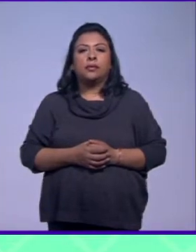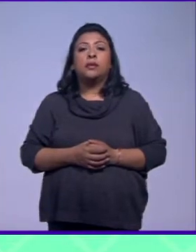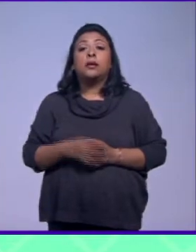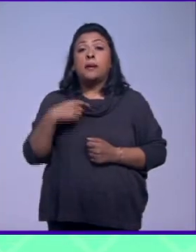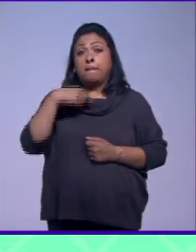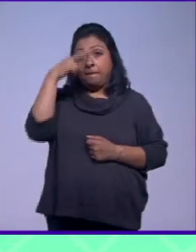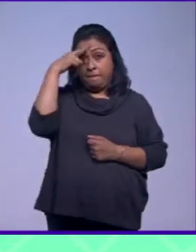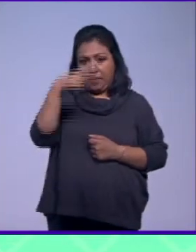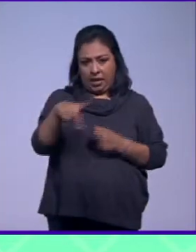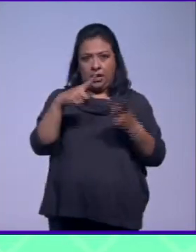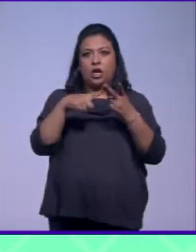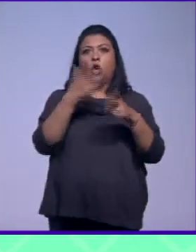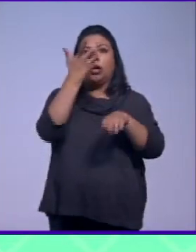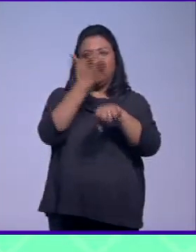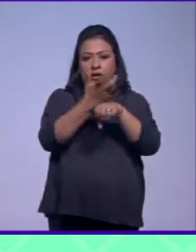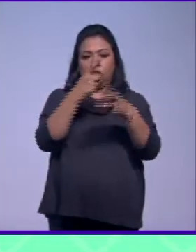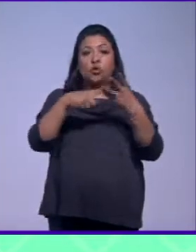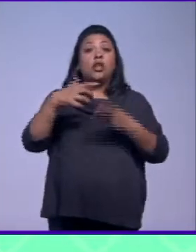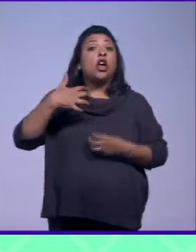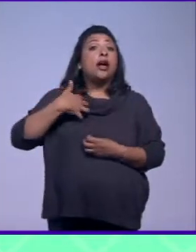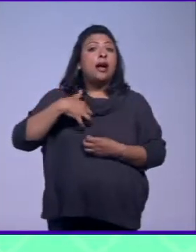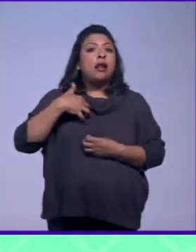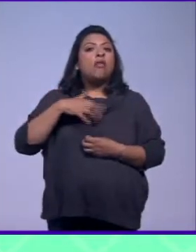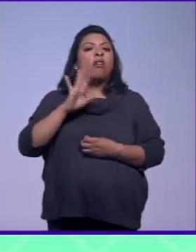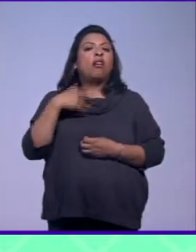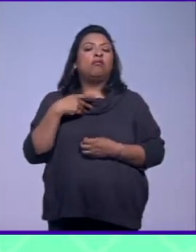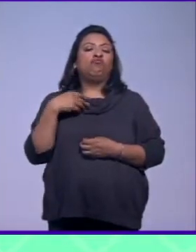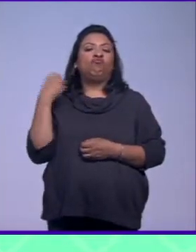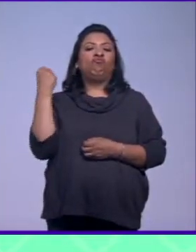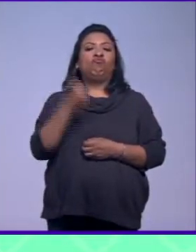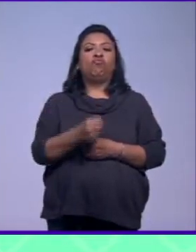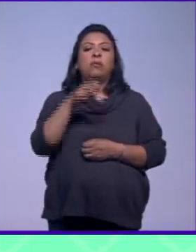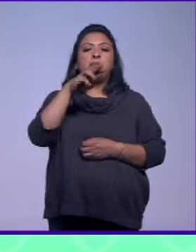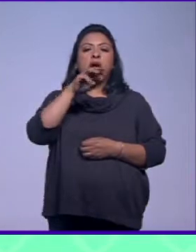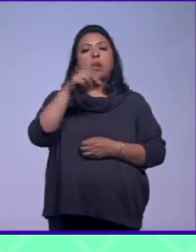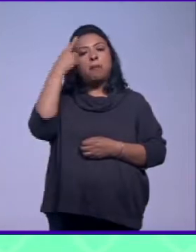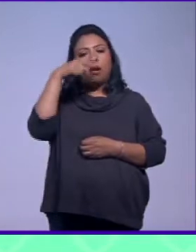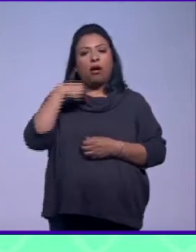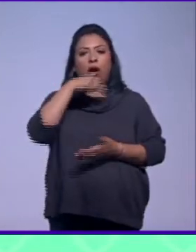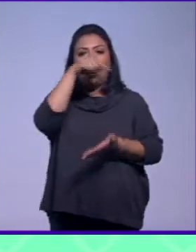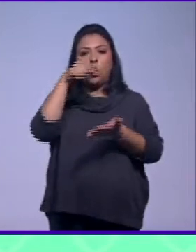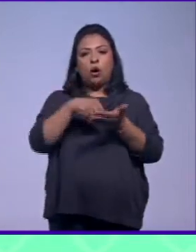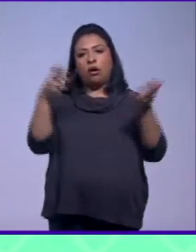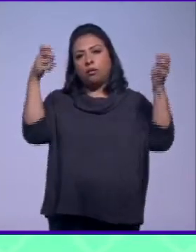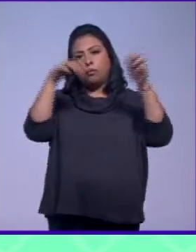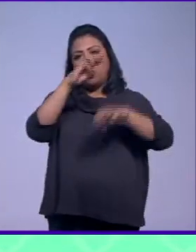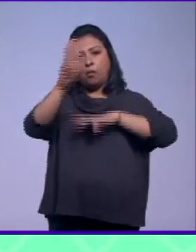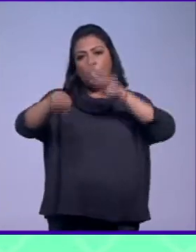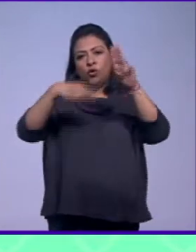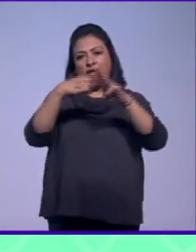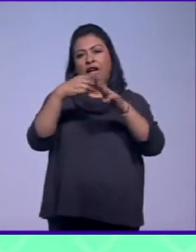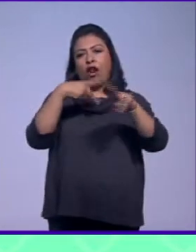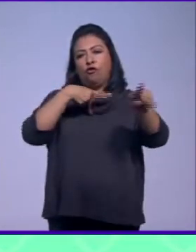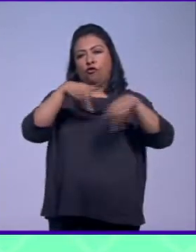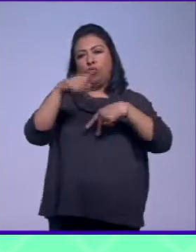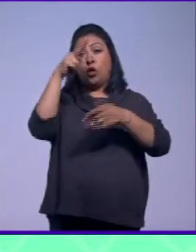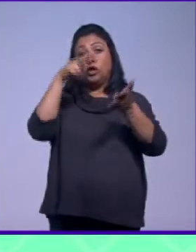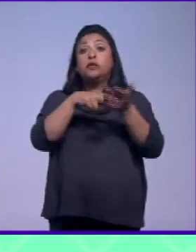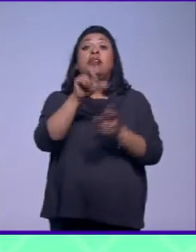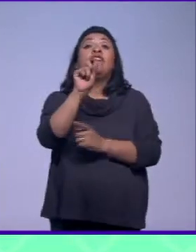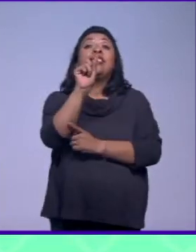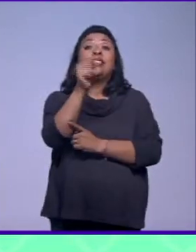méxico eeuu y canadá se impusieron ante marruecos para ser la sede del mundial de fútbol 2026